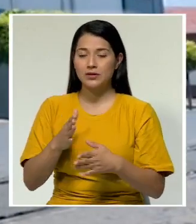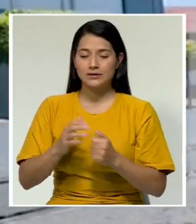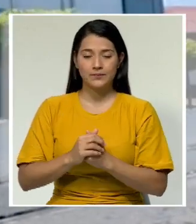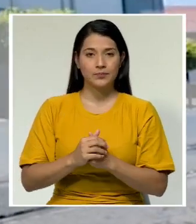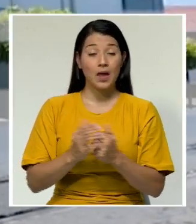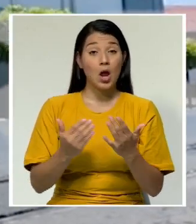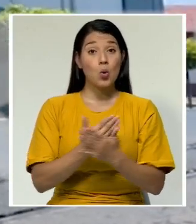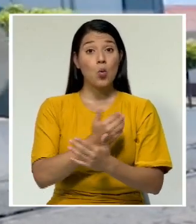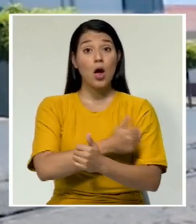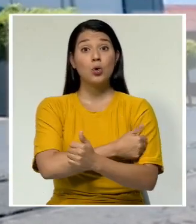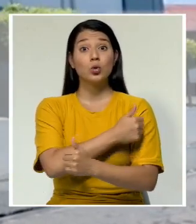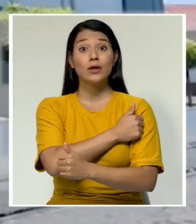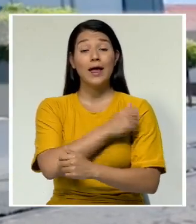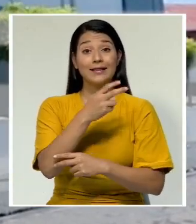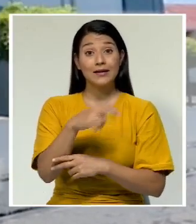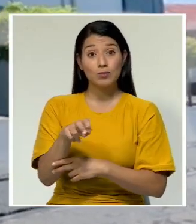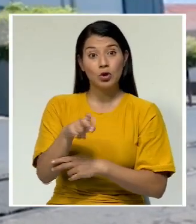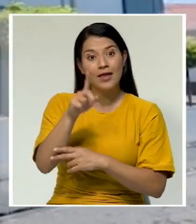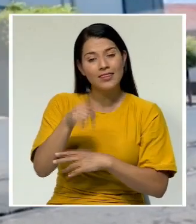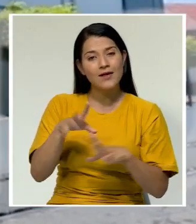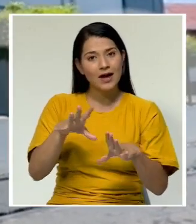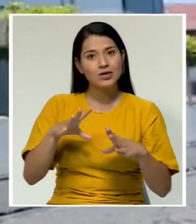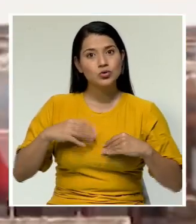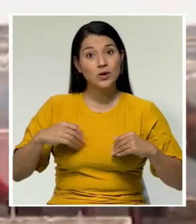de corrupción.